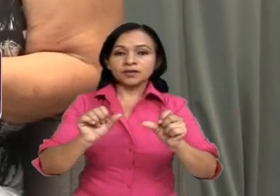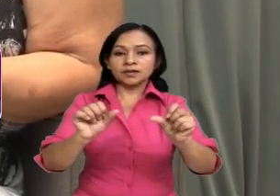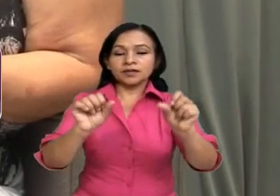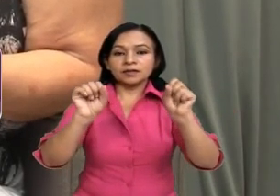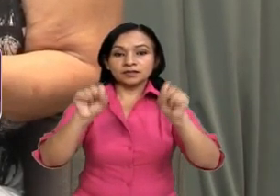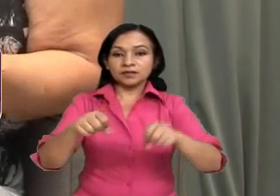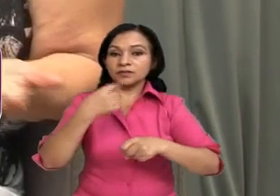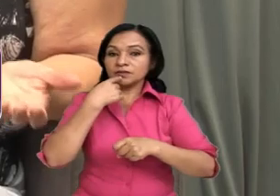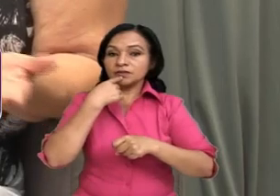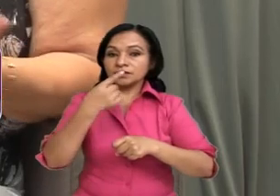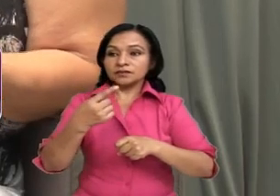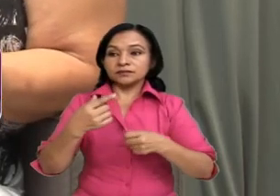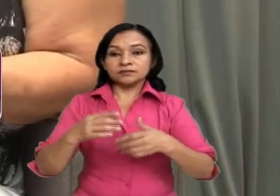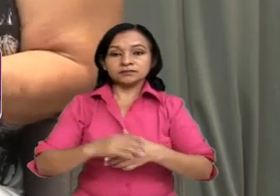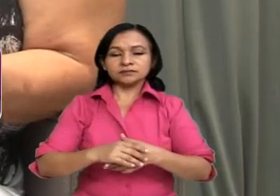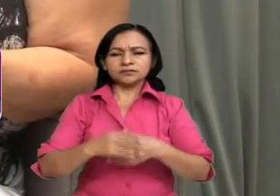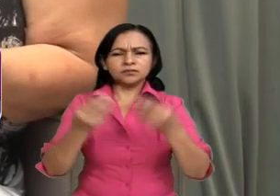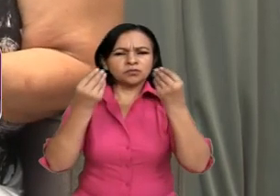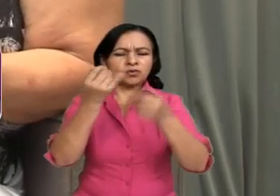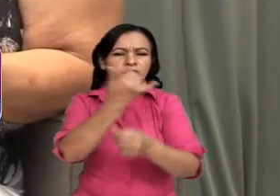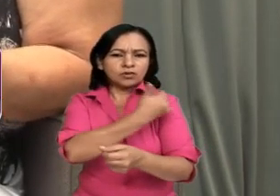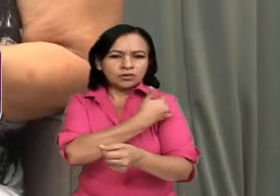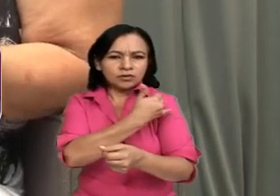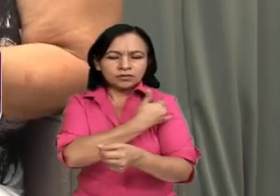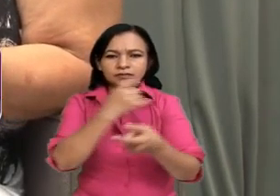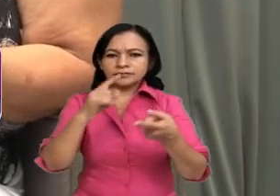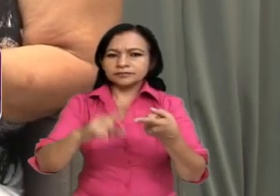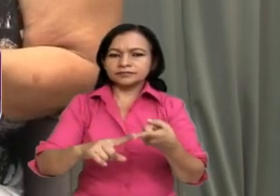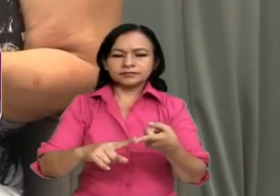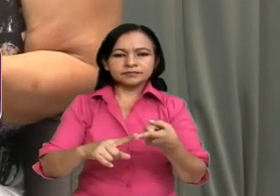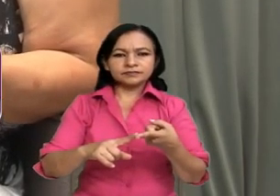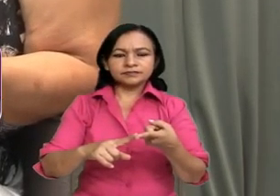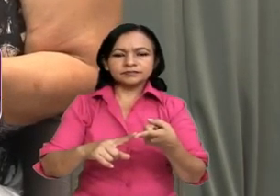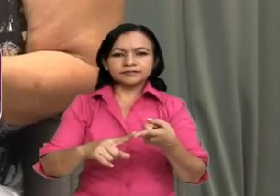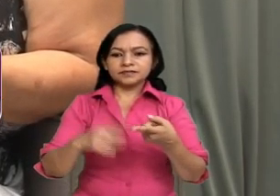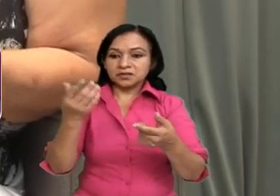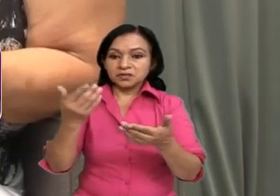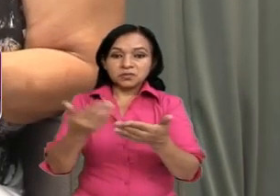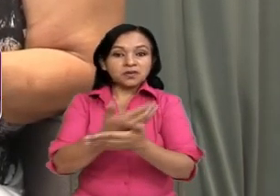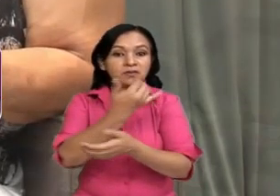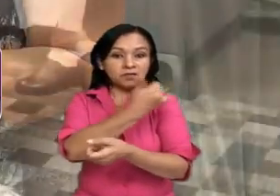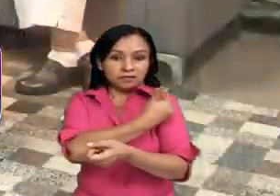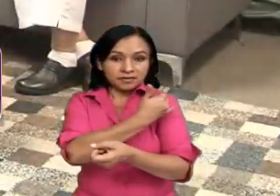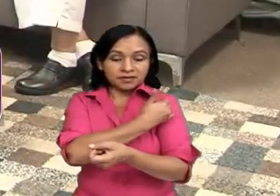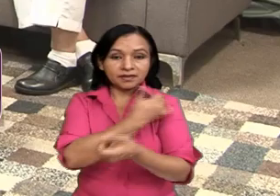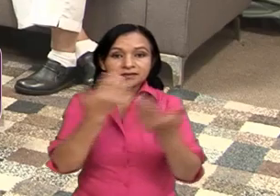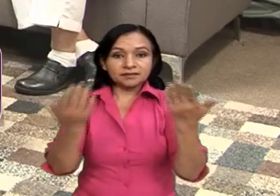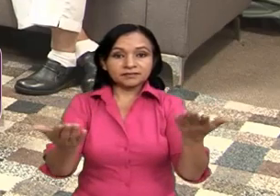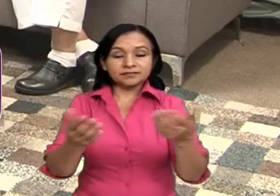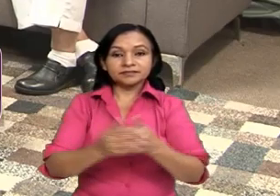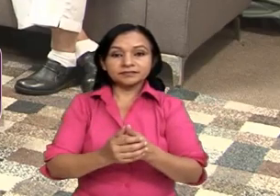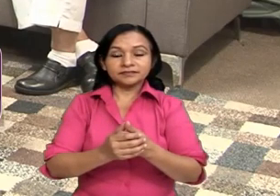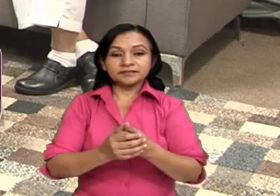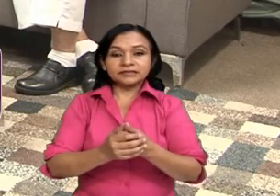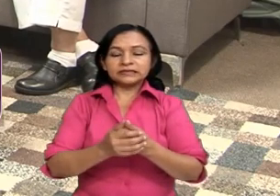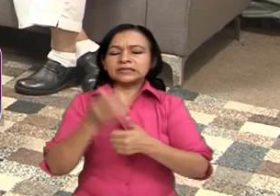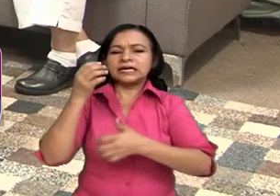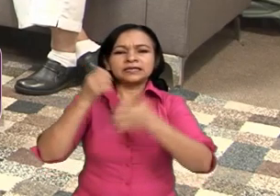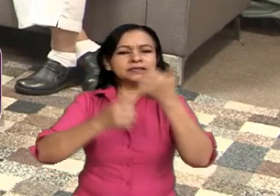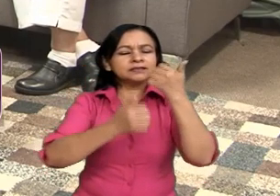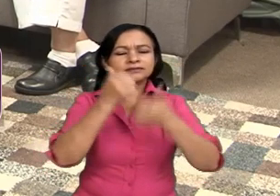decir cuántos hospitales no hemos hecho de este gobierno. Nuevos hospitales en los momentos de